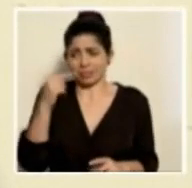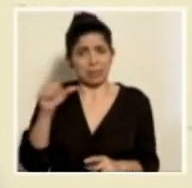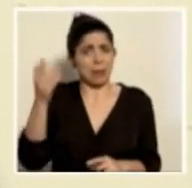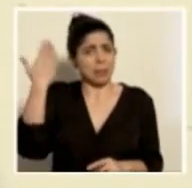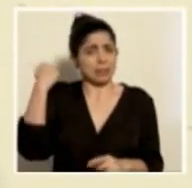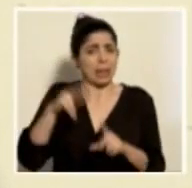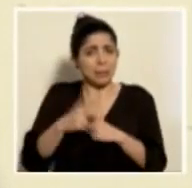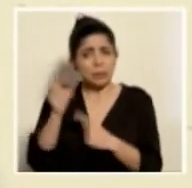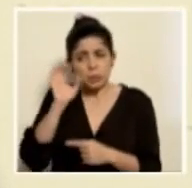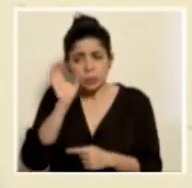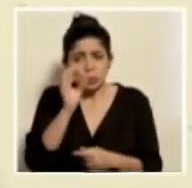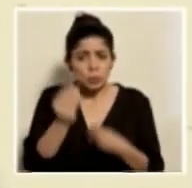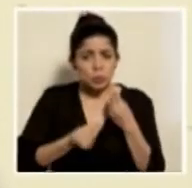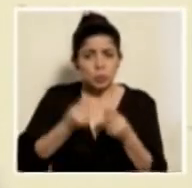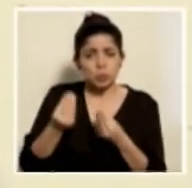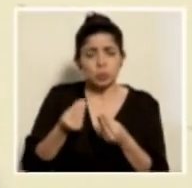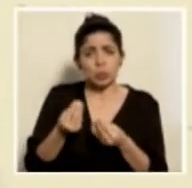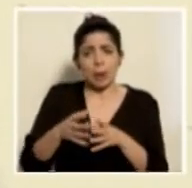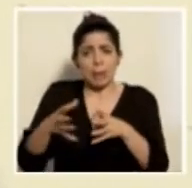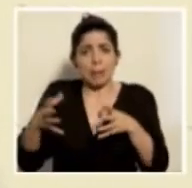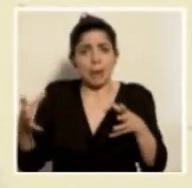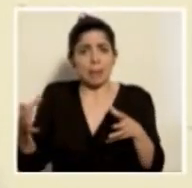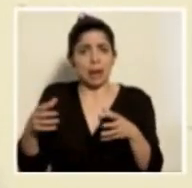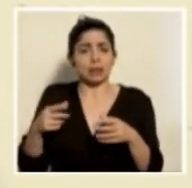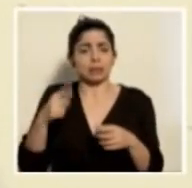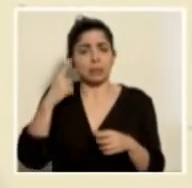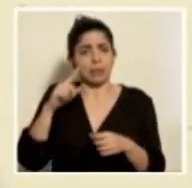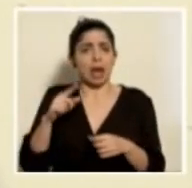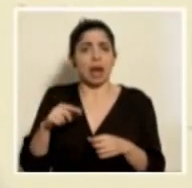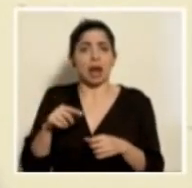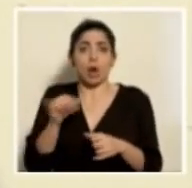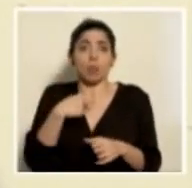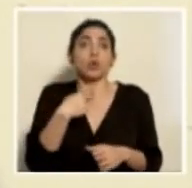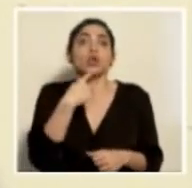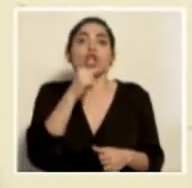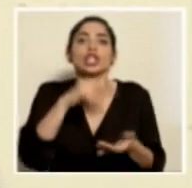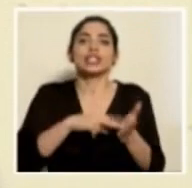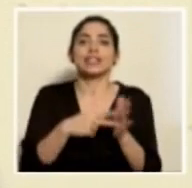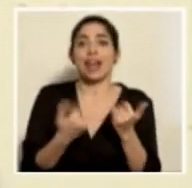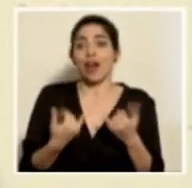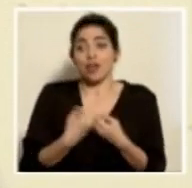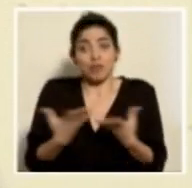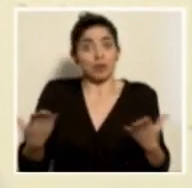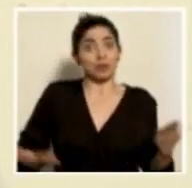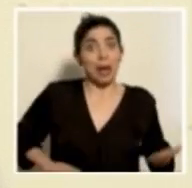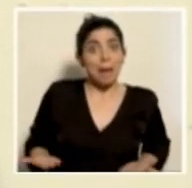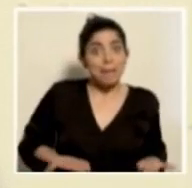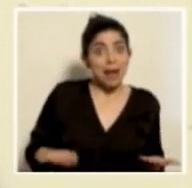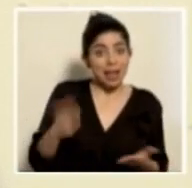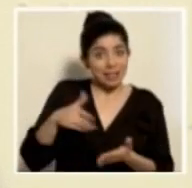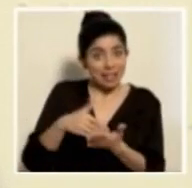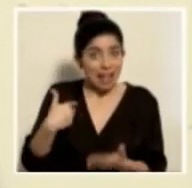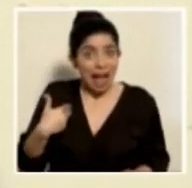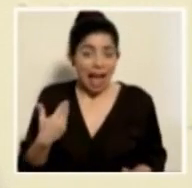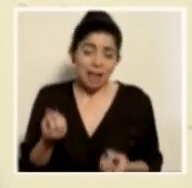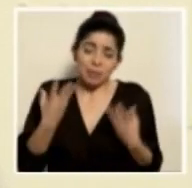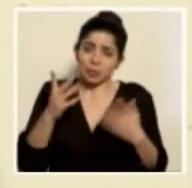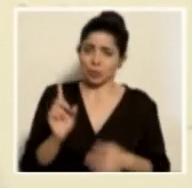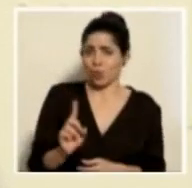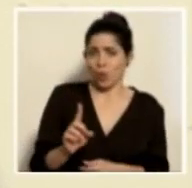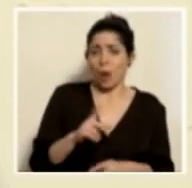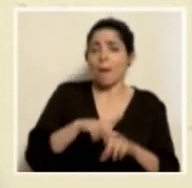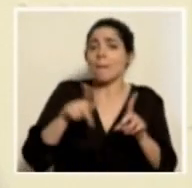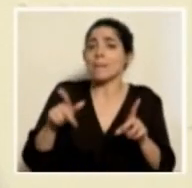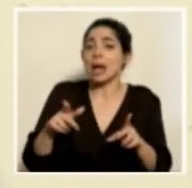semana pasada, pero vamos todavía a incrementar ese refuerzo. Como le digo, tampoco es que tenemos un montón de funcionarios en el nivel central, pero los